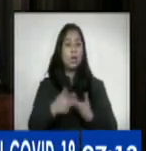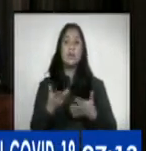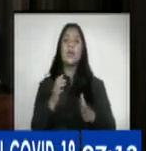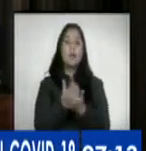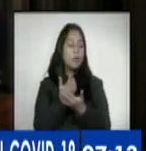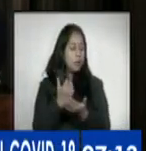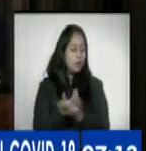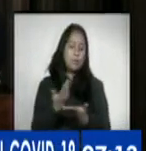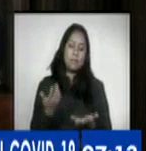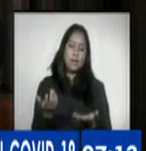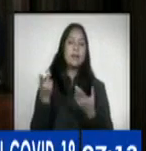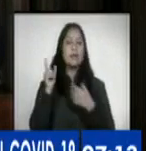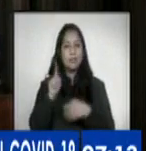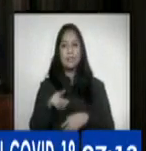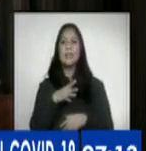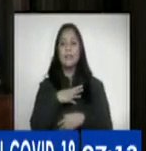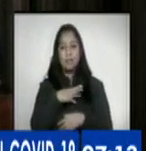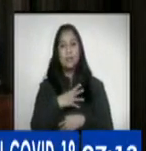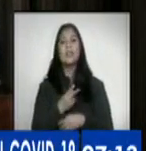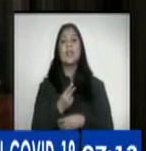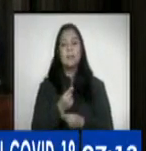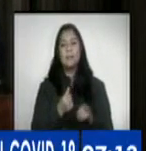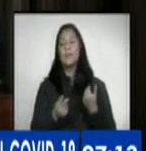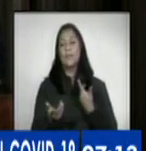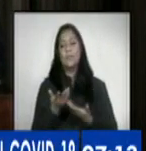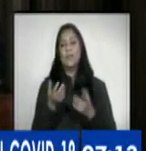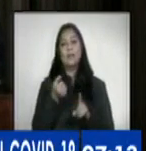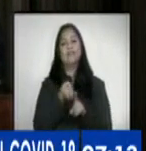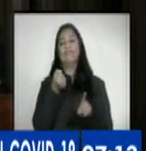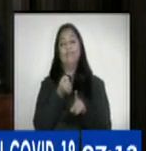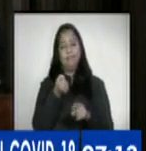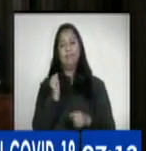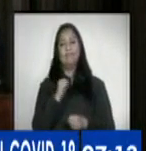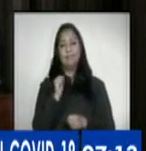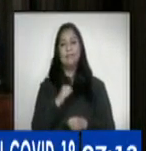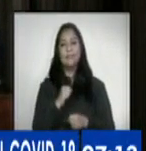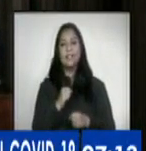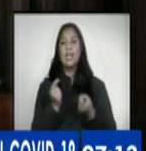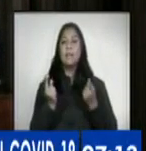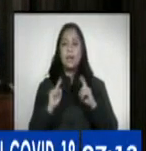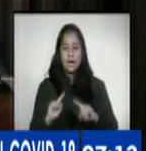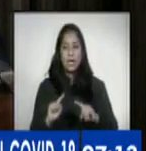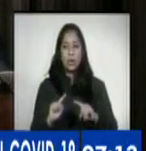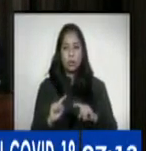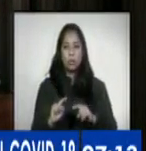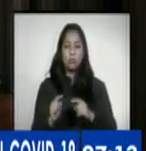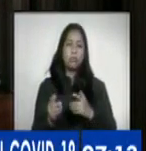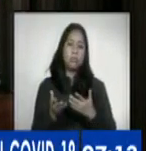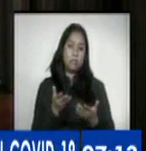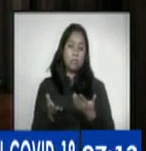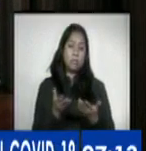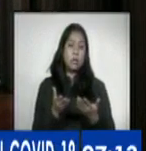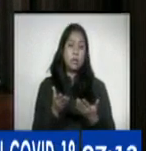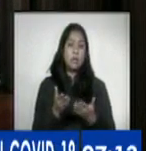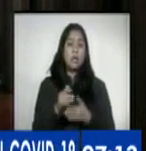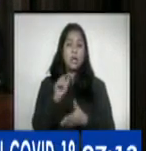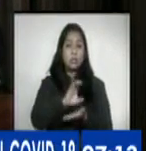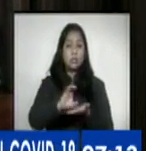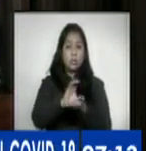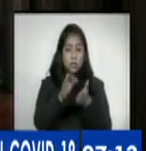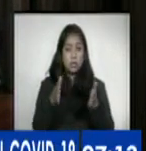vamos a tener producto de esta crisis. Pero sobre todo, estimados conciudadanos,